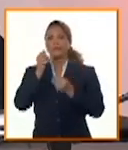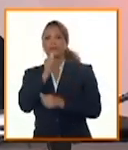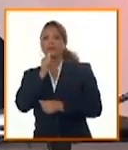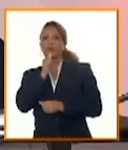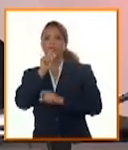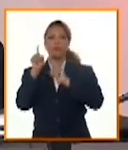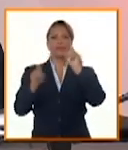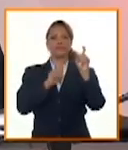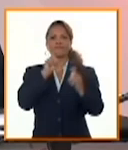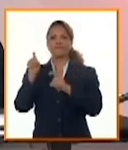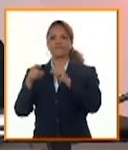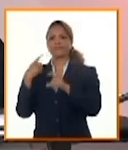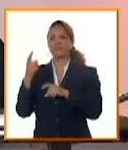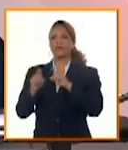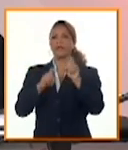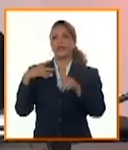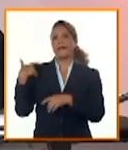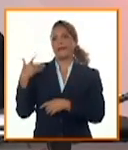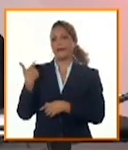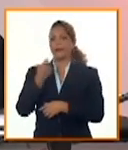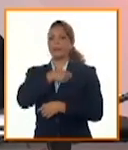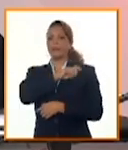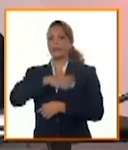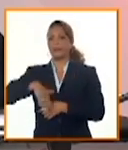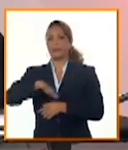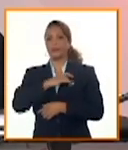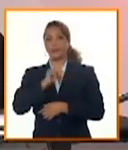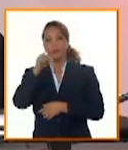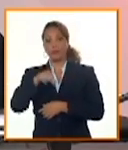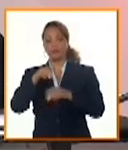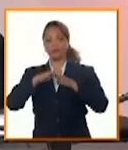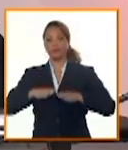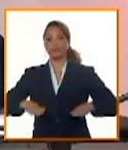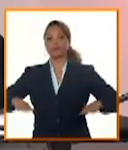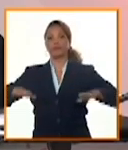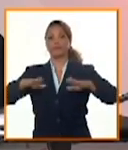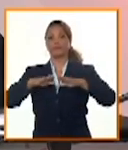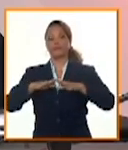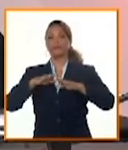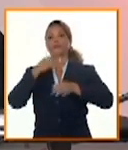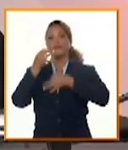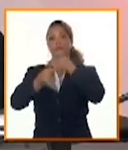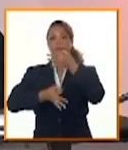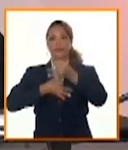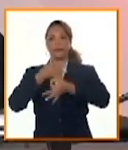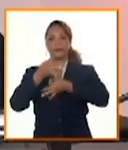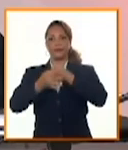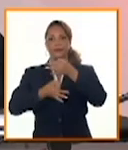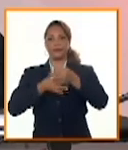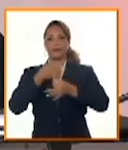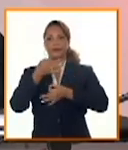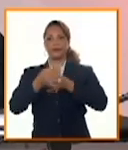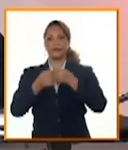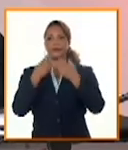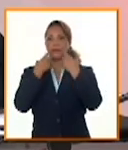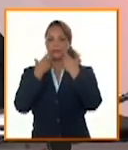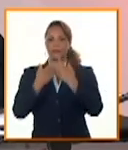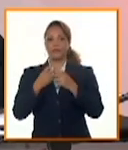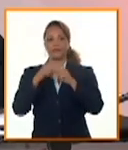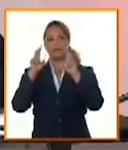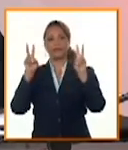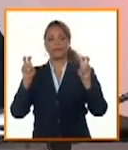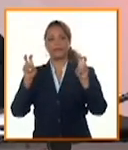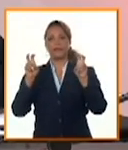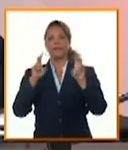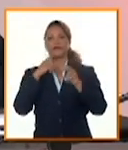preguntas de nuestra población y la mesa redonda de hoy quiere acercarse a este importante tema de la economía